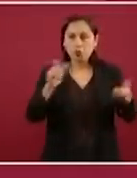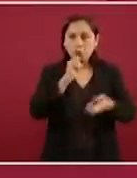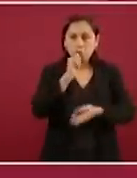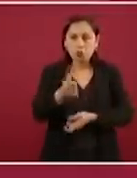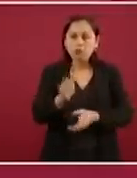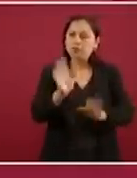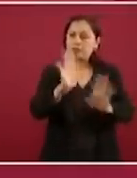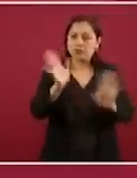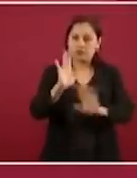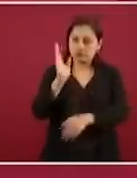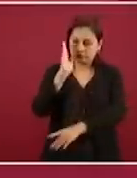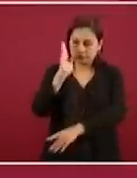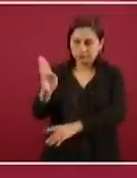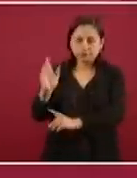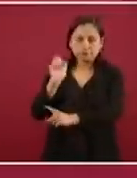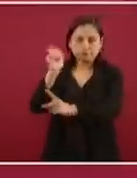importancia